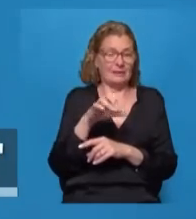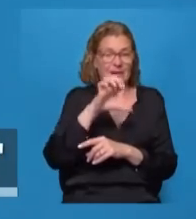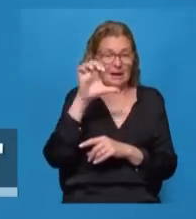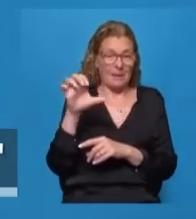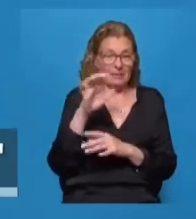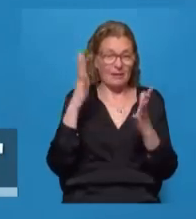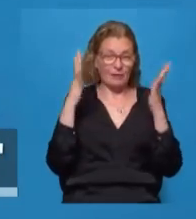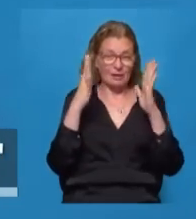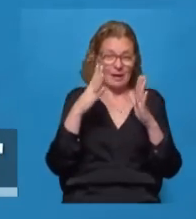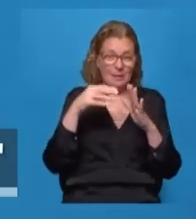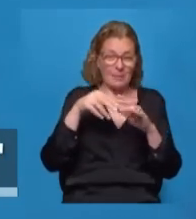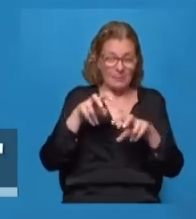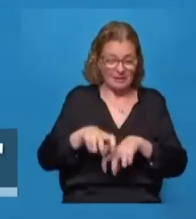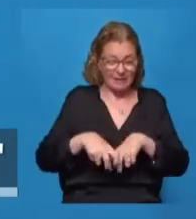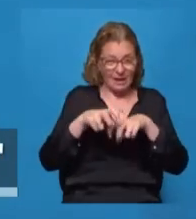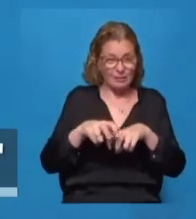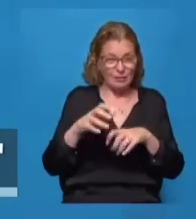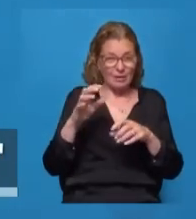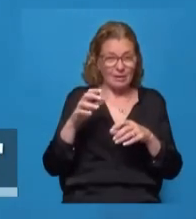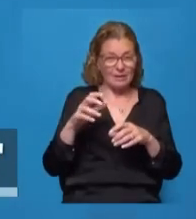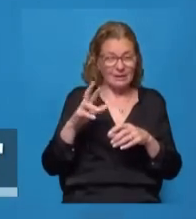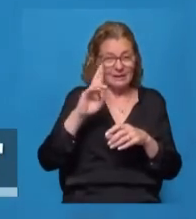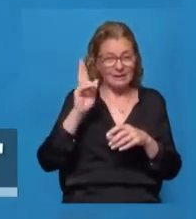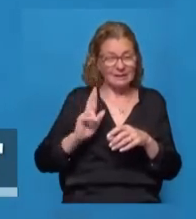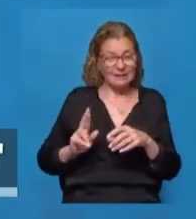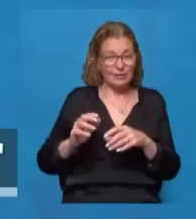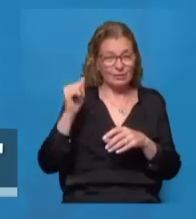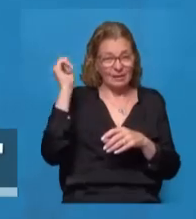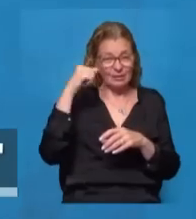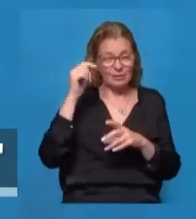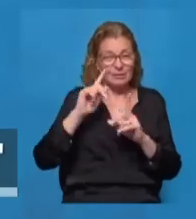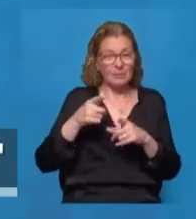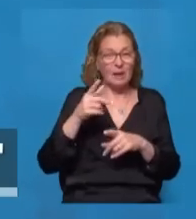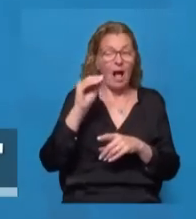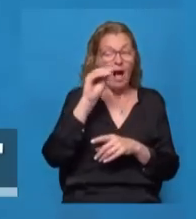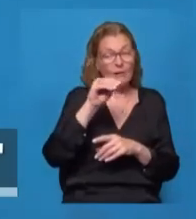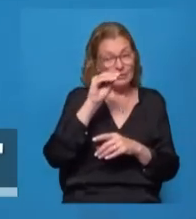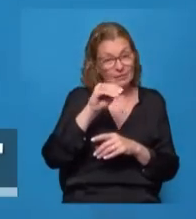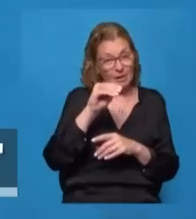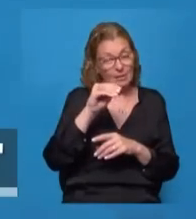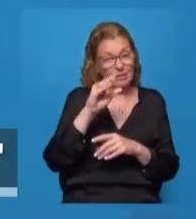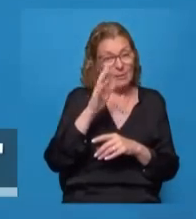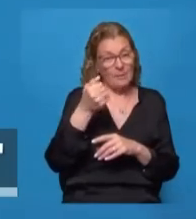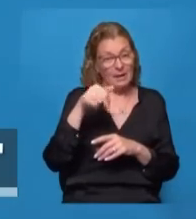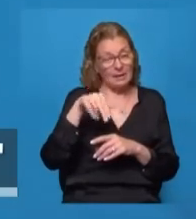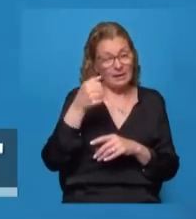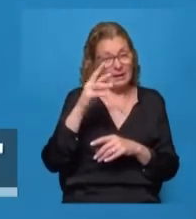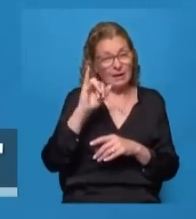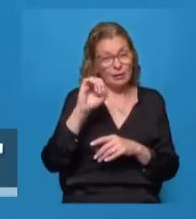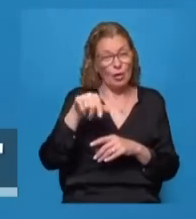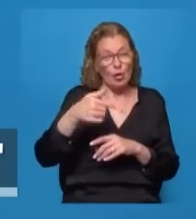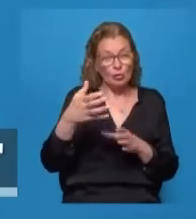forestales plantaron árboles en las nacientes del río Santa Lucía también advertido por Daniel panario y por otros